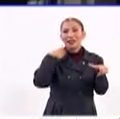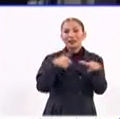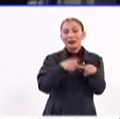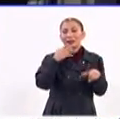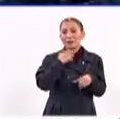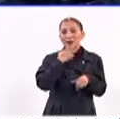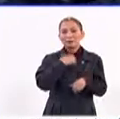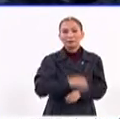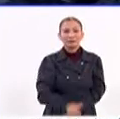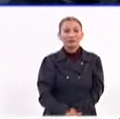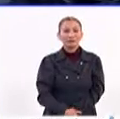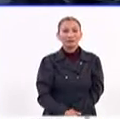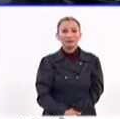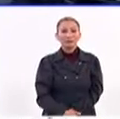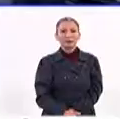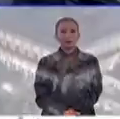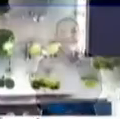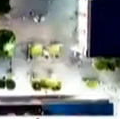Letras en Tepic.